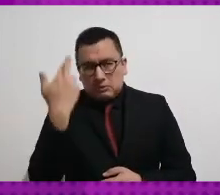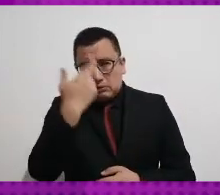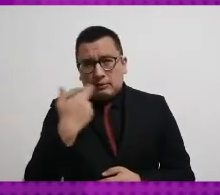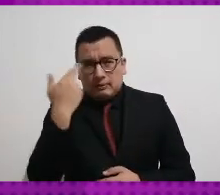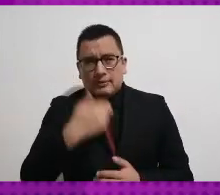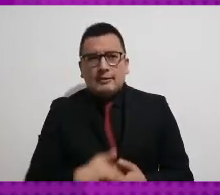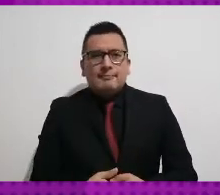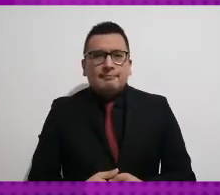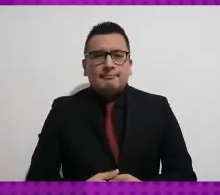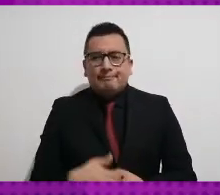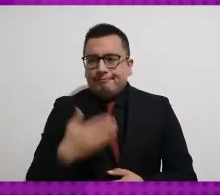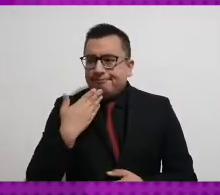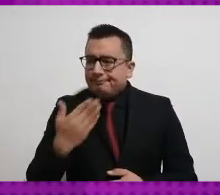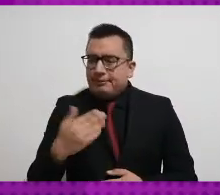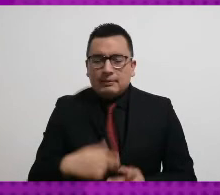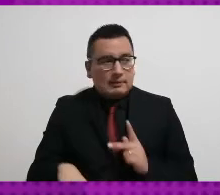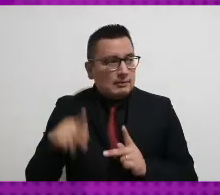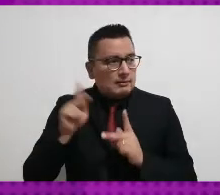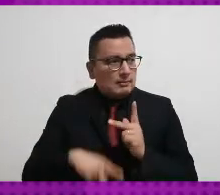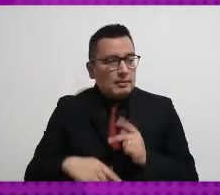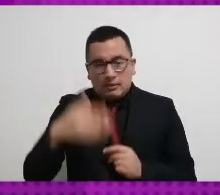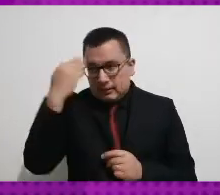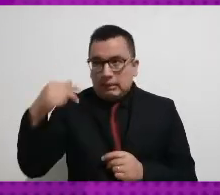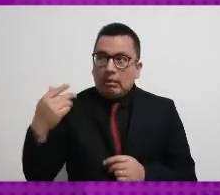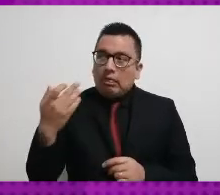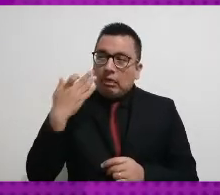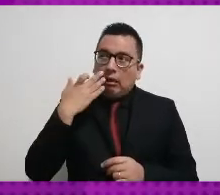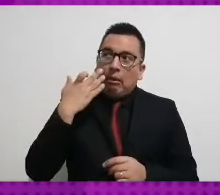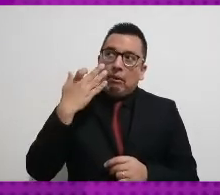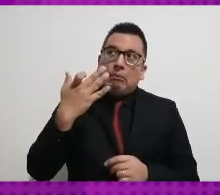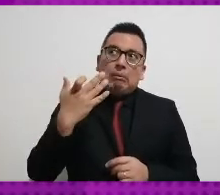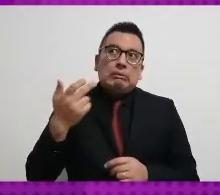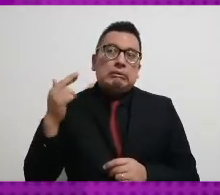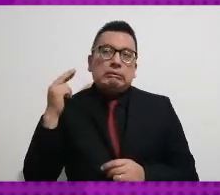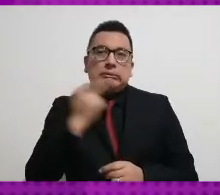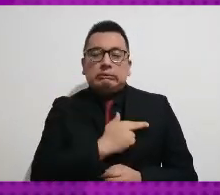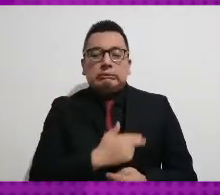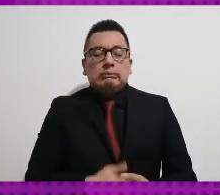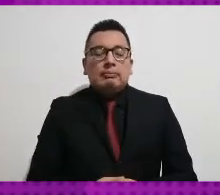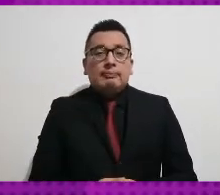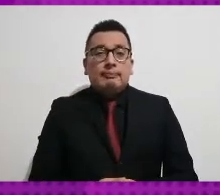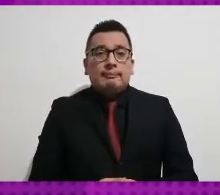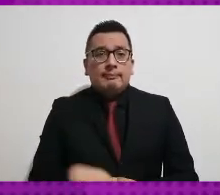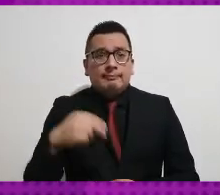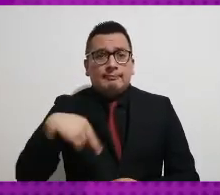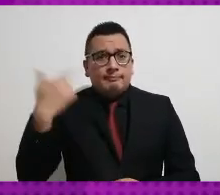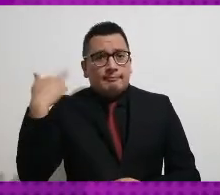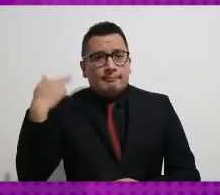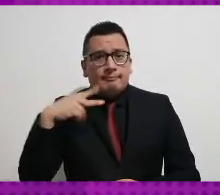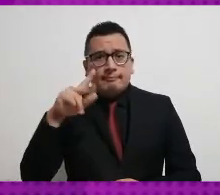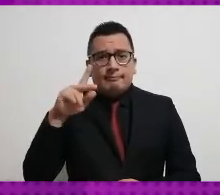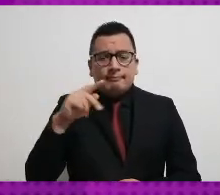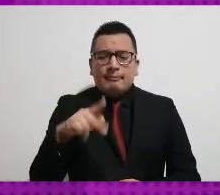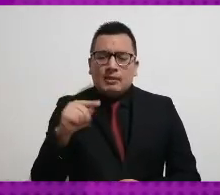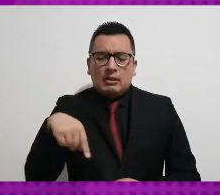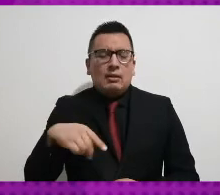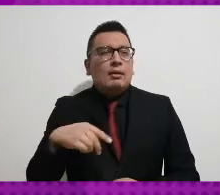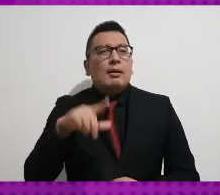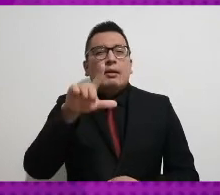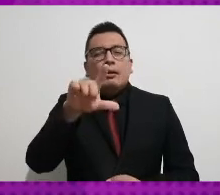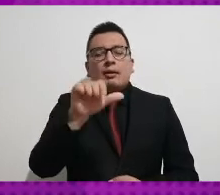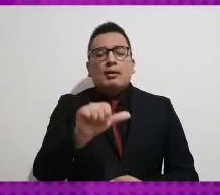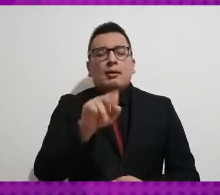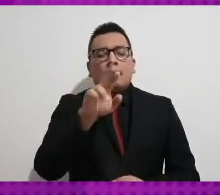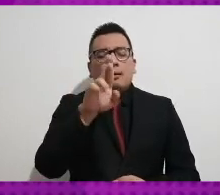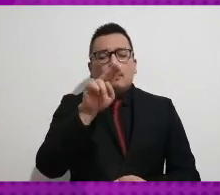que sí. Pues vamos a ir a una pausa. Desafortunadamente aquí el tiempo vuela en radio y televisión. Está usted viendo